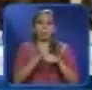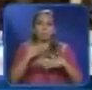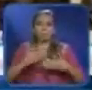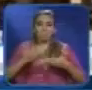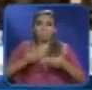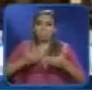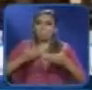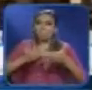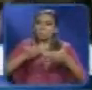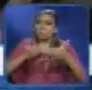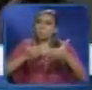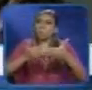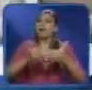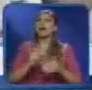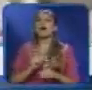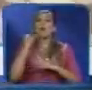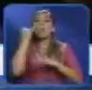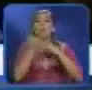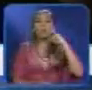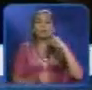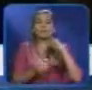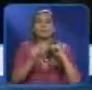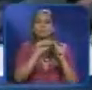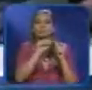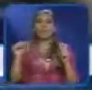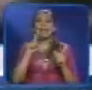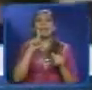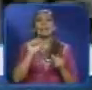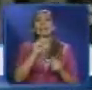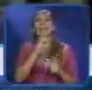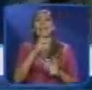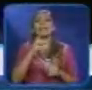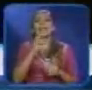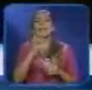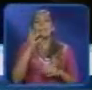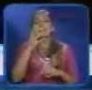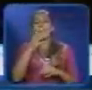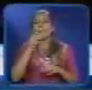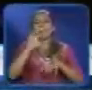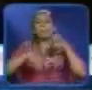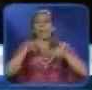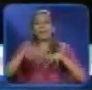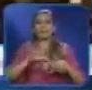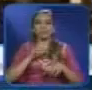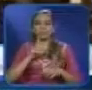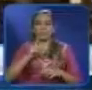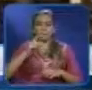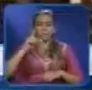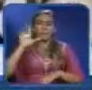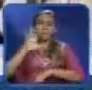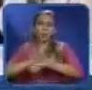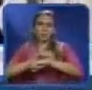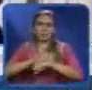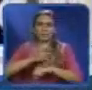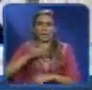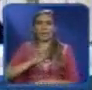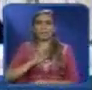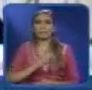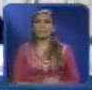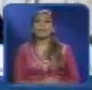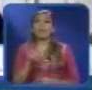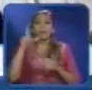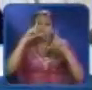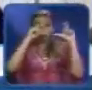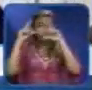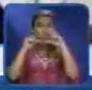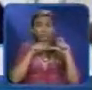buenas condiciones para rodar su última serie llamada The Beast, La Bestia, en la que encarnó a un rudo policía. En esta fotografía se